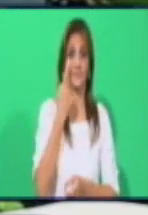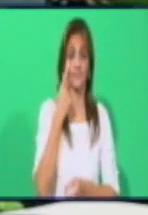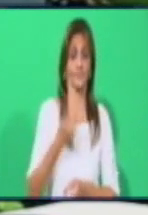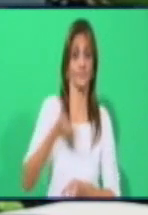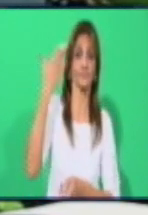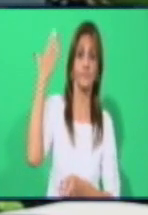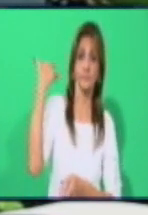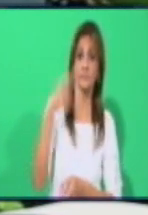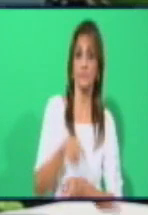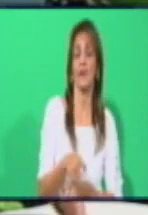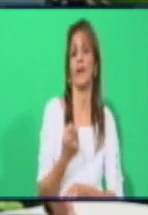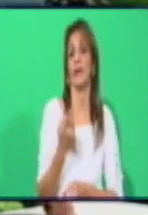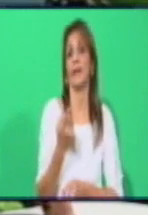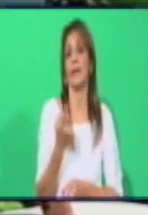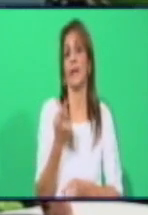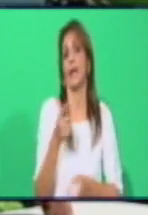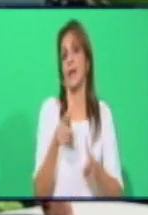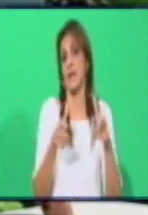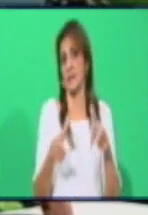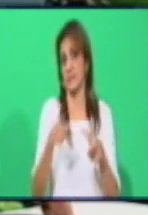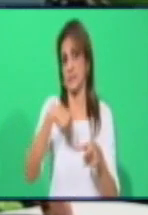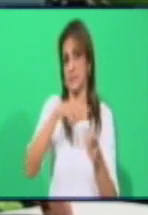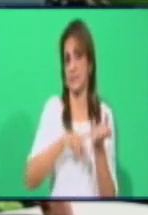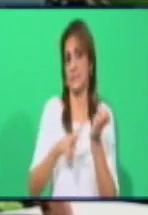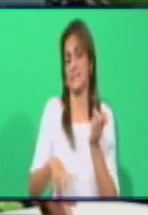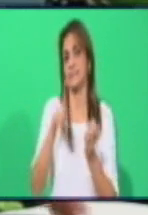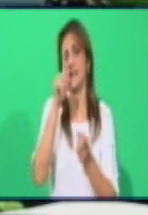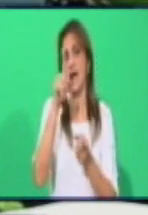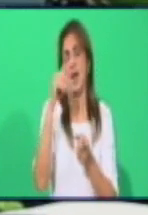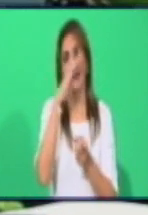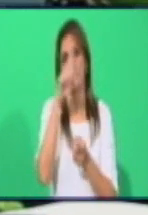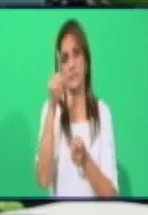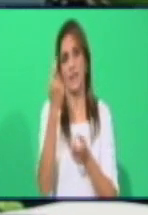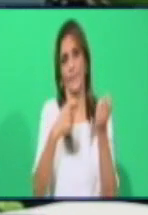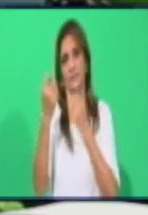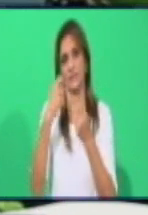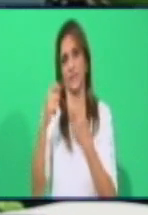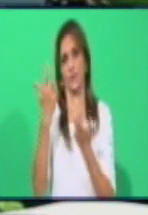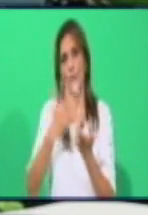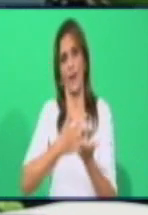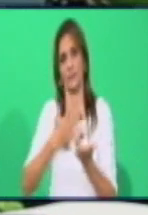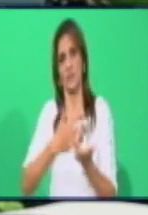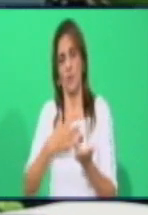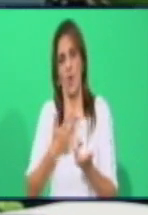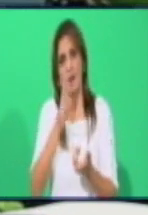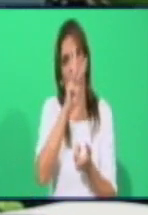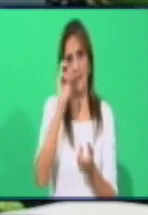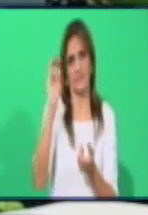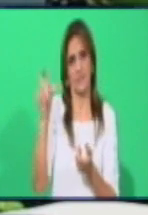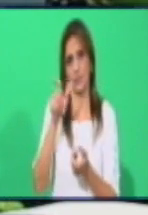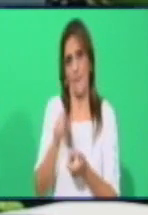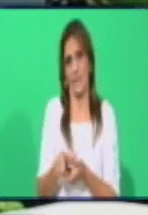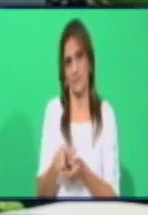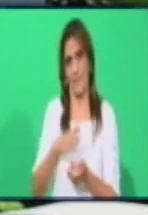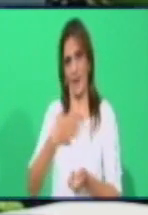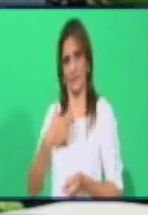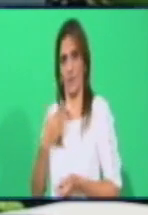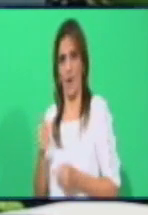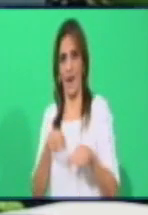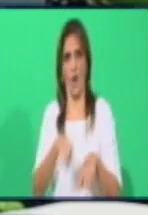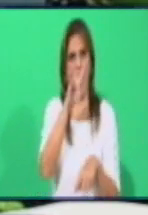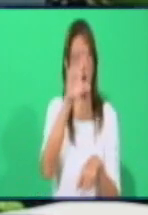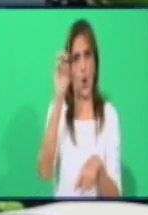costando 300 pesos, porque llegó un mensaje también explicando eso, y anda por 900 pesos en un mes. Bueno, la